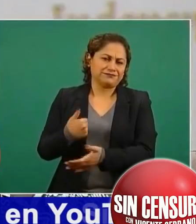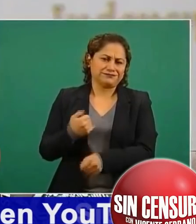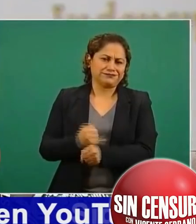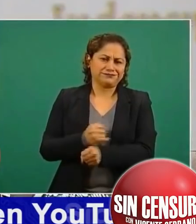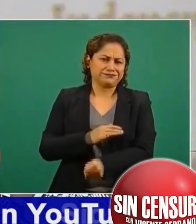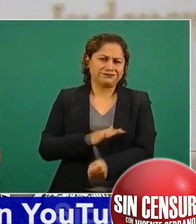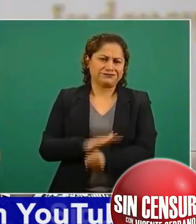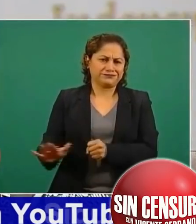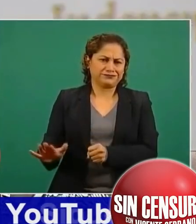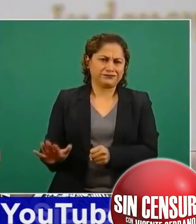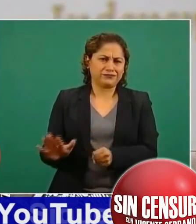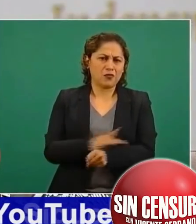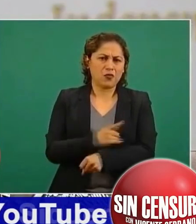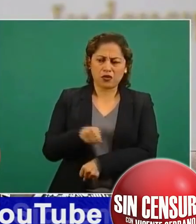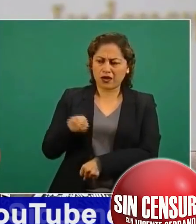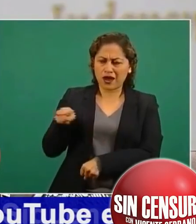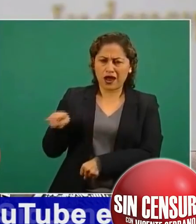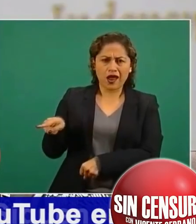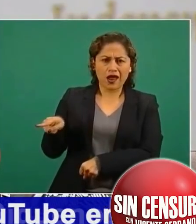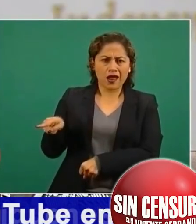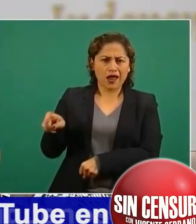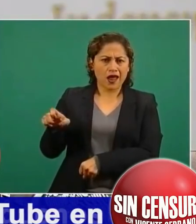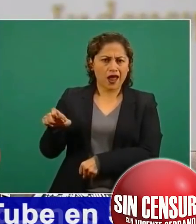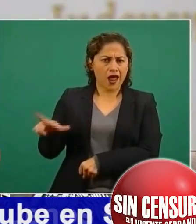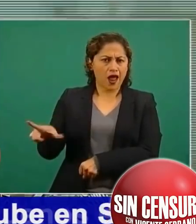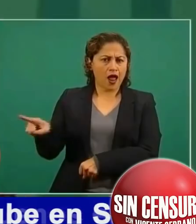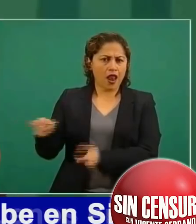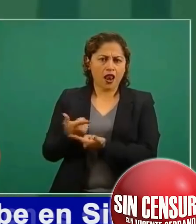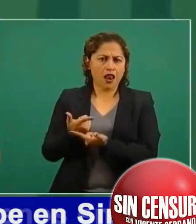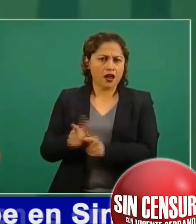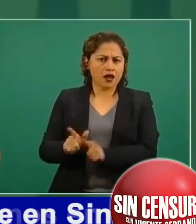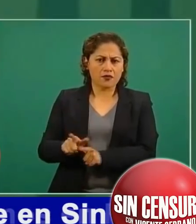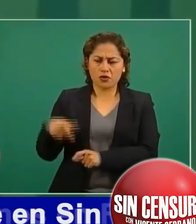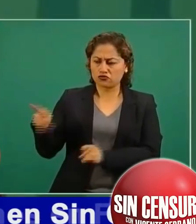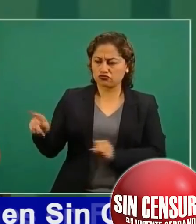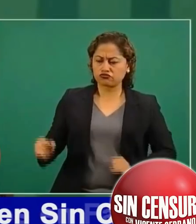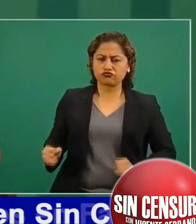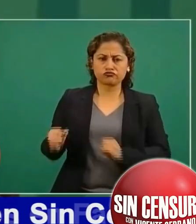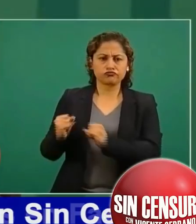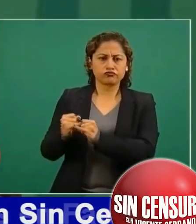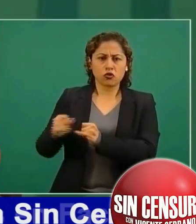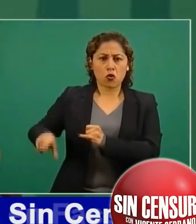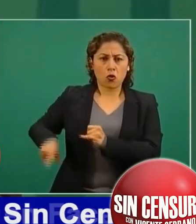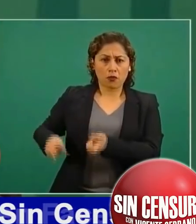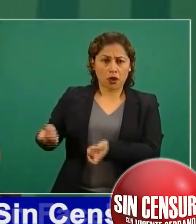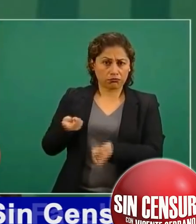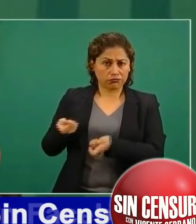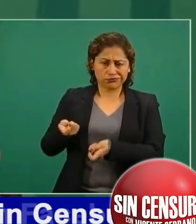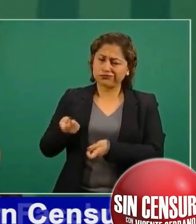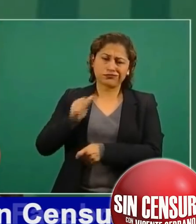Él es libre y es una institución autónoma